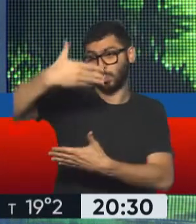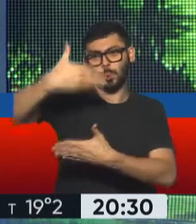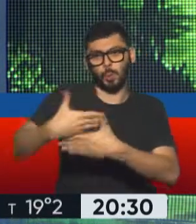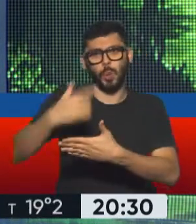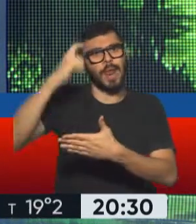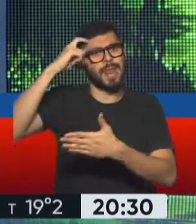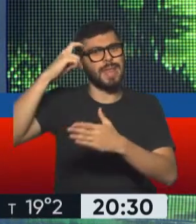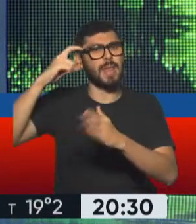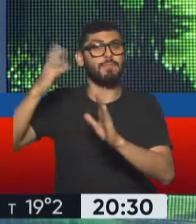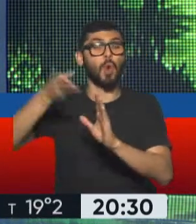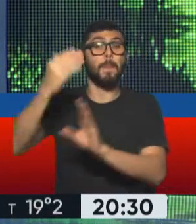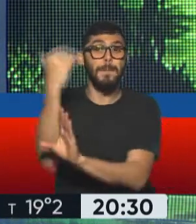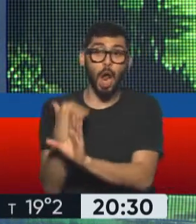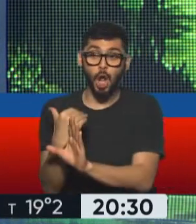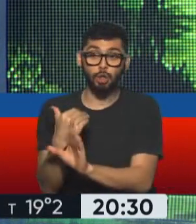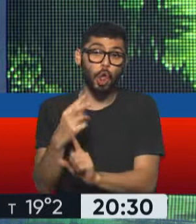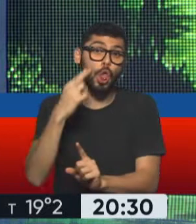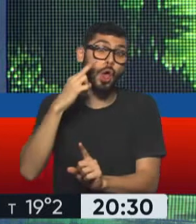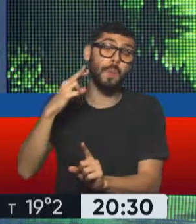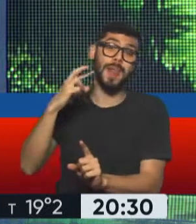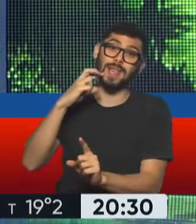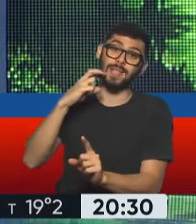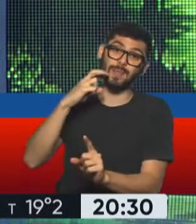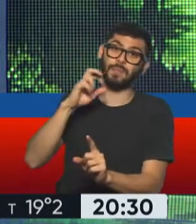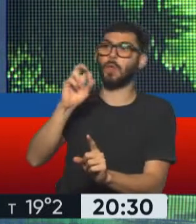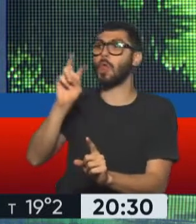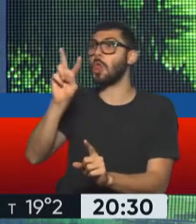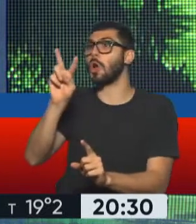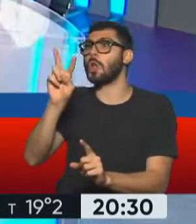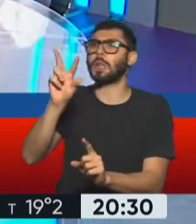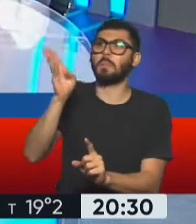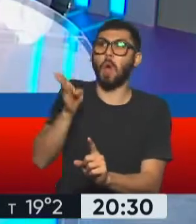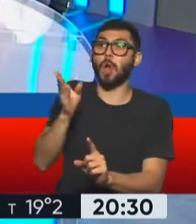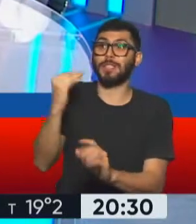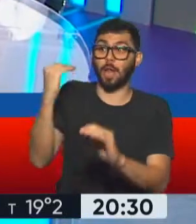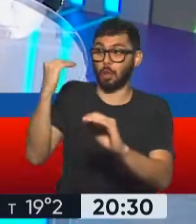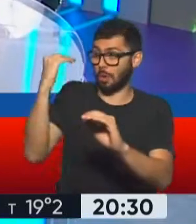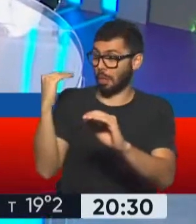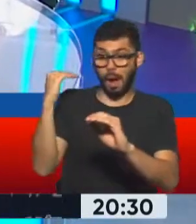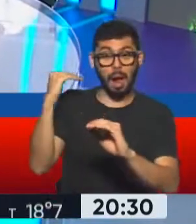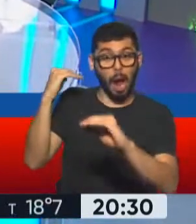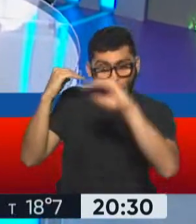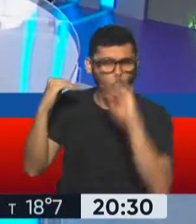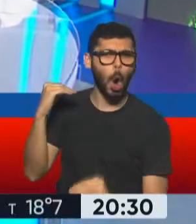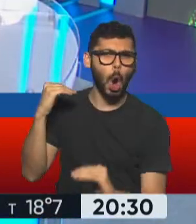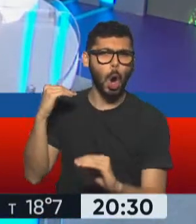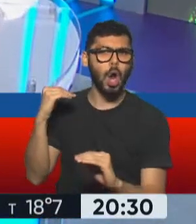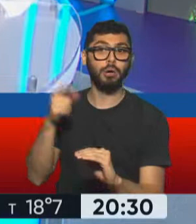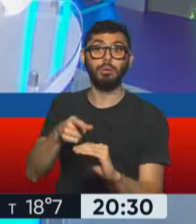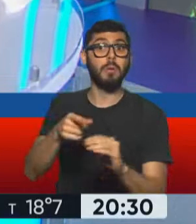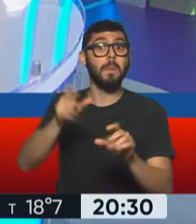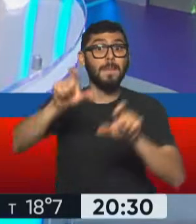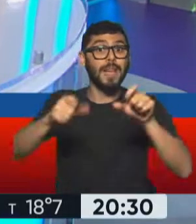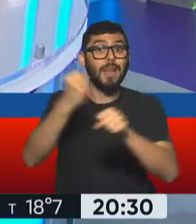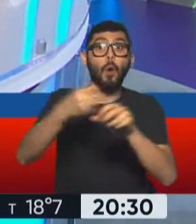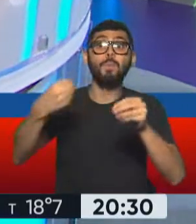10 puntos que en el 2019 con una caída de la actividad de 2-3 puntos. O sea, se notó que el Estado estaba presente defendiendo los puestos de trabajo. Y